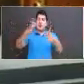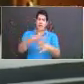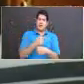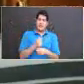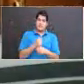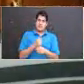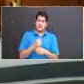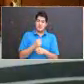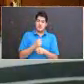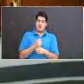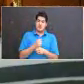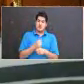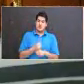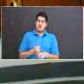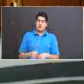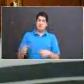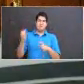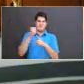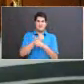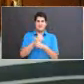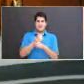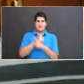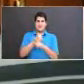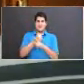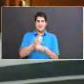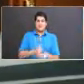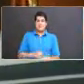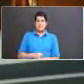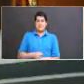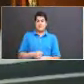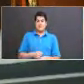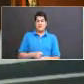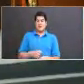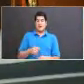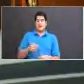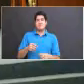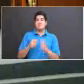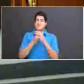los alcanzó la desgracia. Entonces, por favor,